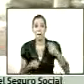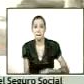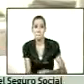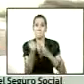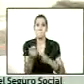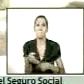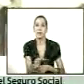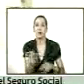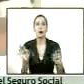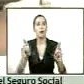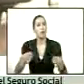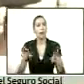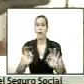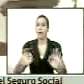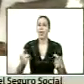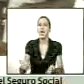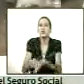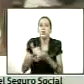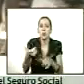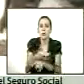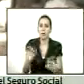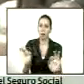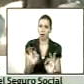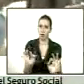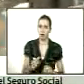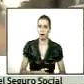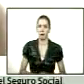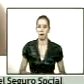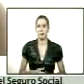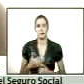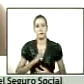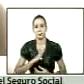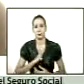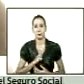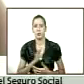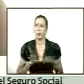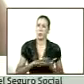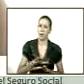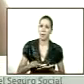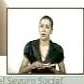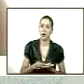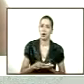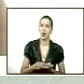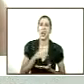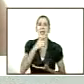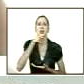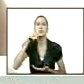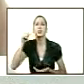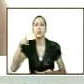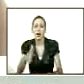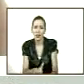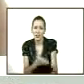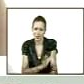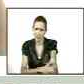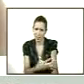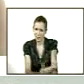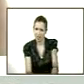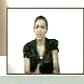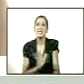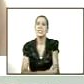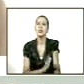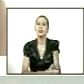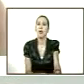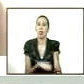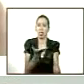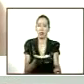recibido beneficios de ningún gobierno. Yo soy un señor que tengo problemas con el azúcar y la tensión.